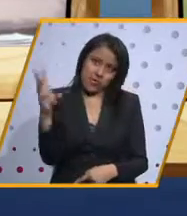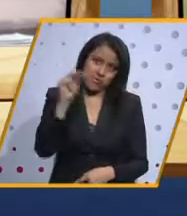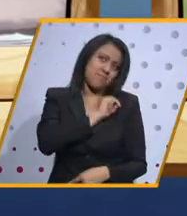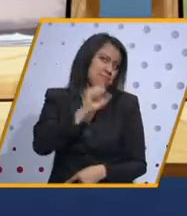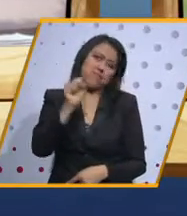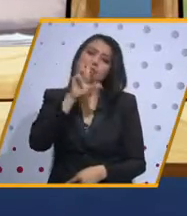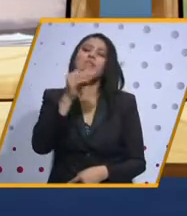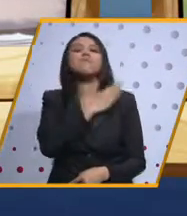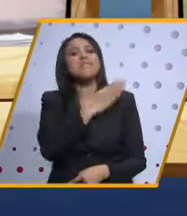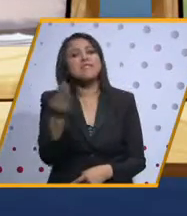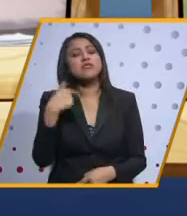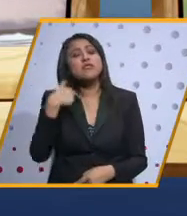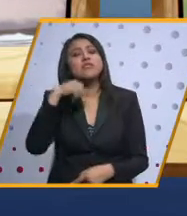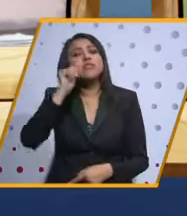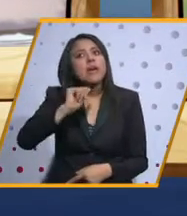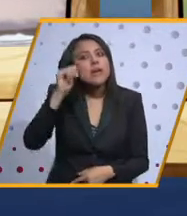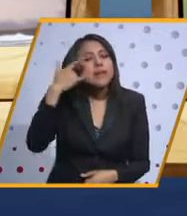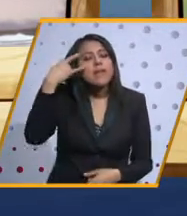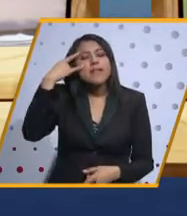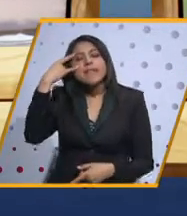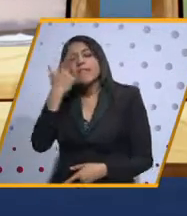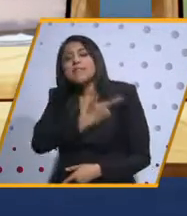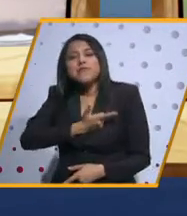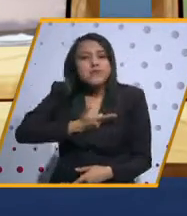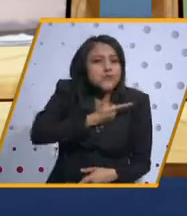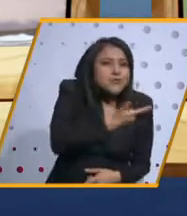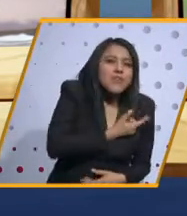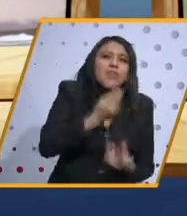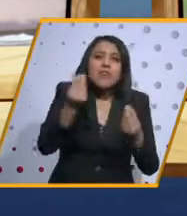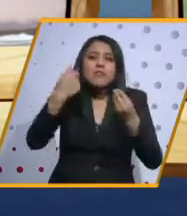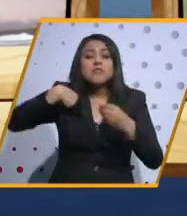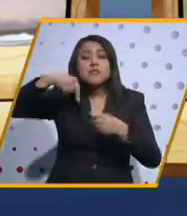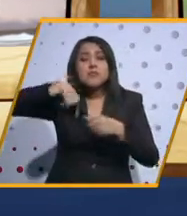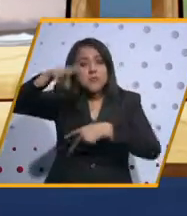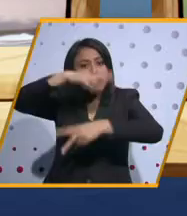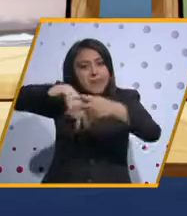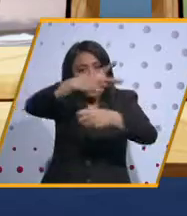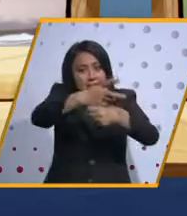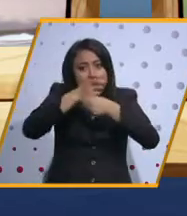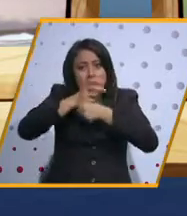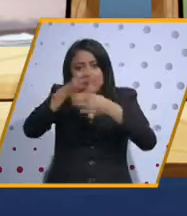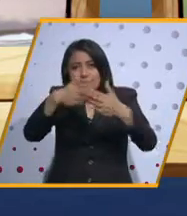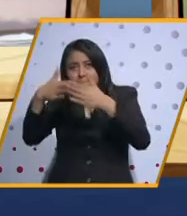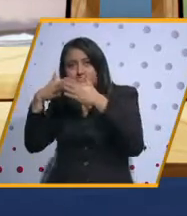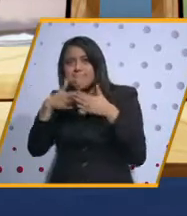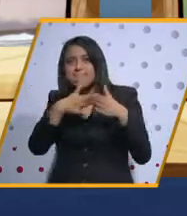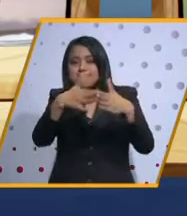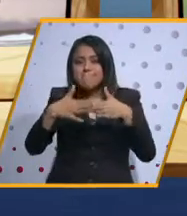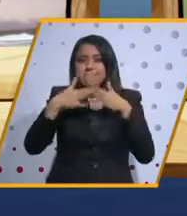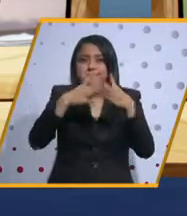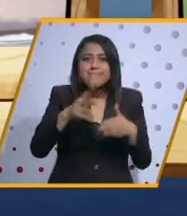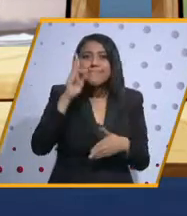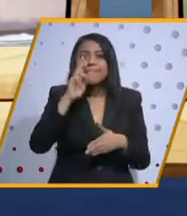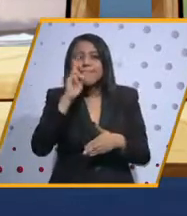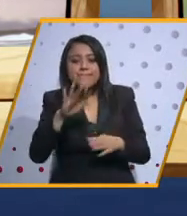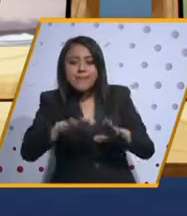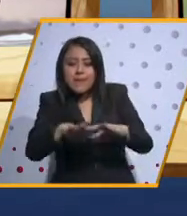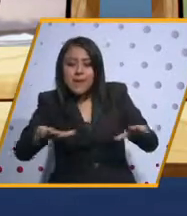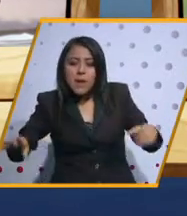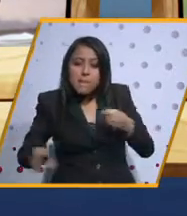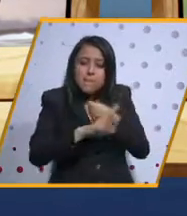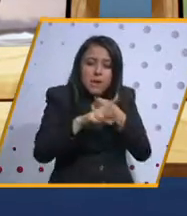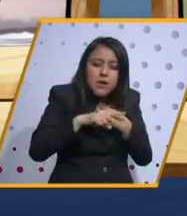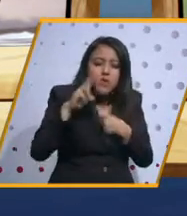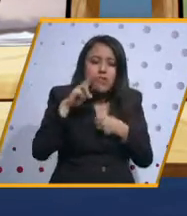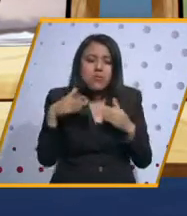fan de los piratas de niño. Sigo siendo fan. Y entonces el que me hayas traído a tu barco pirata, me encanta, me encanta. Me encanta el fondo de cristal y me encanta estar en la proa, en